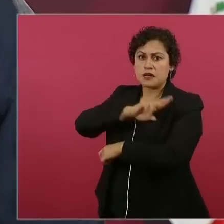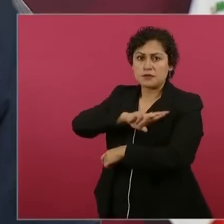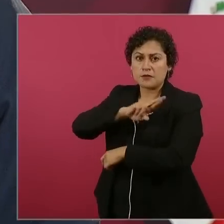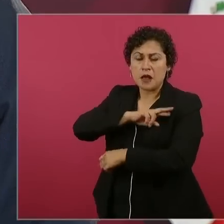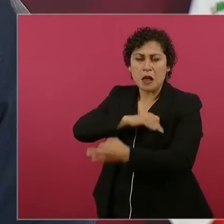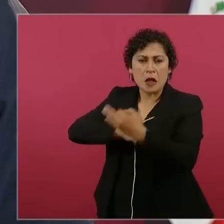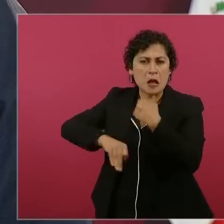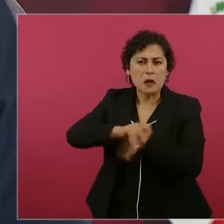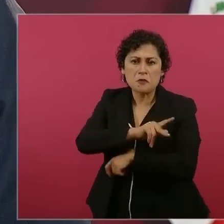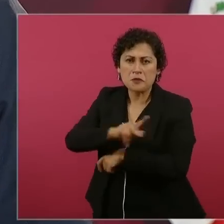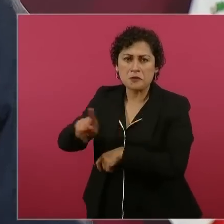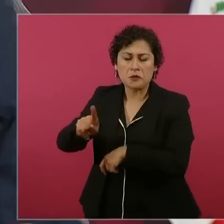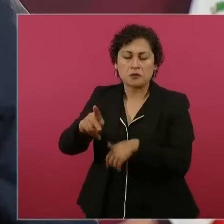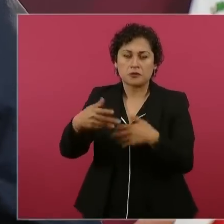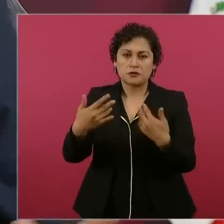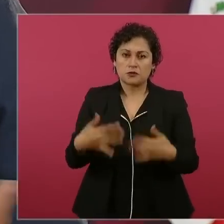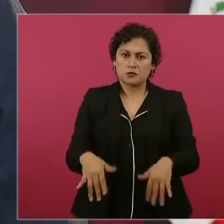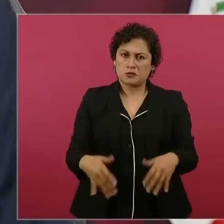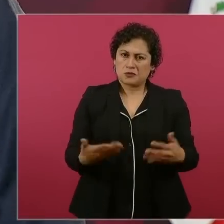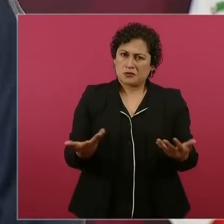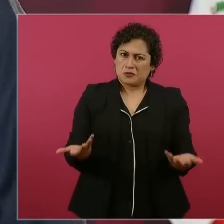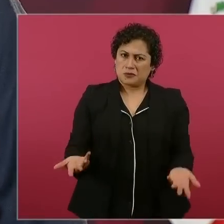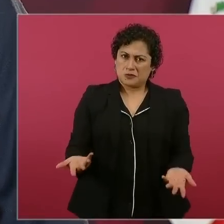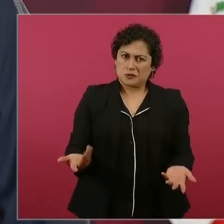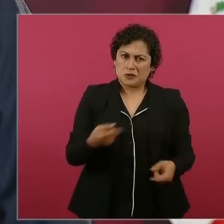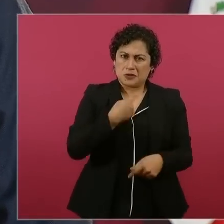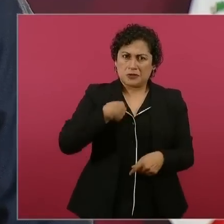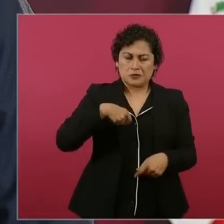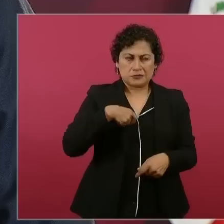recuperando lo que se puede.